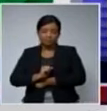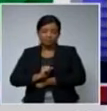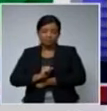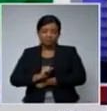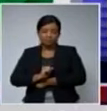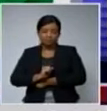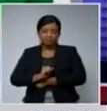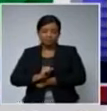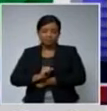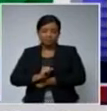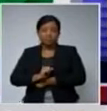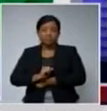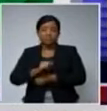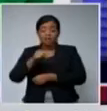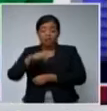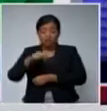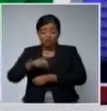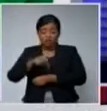días, pudiéramos decir,